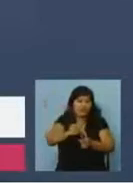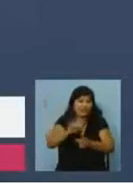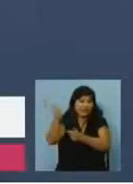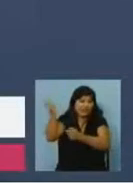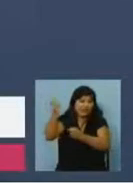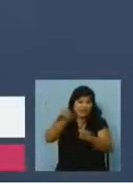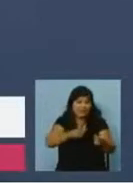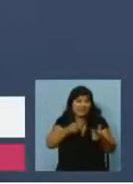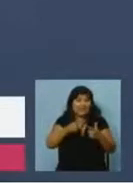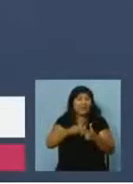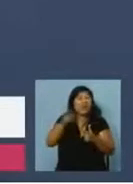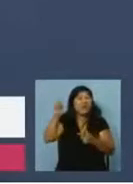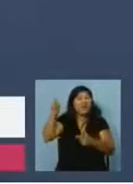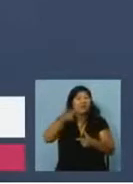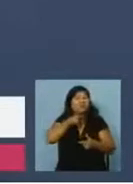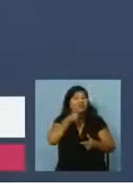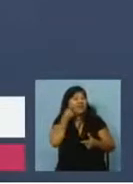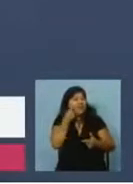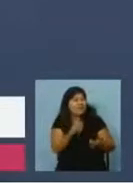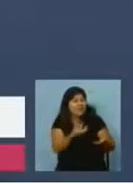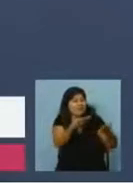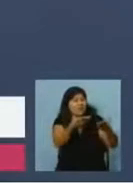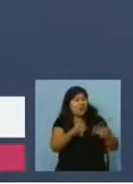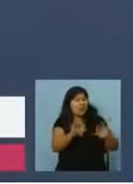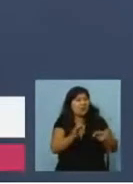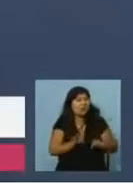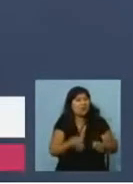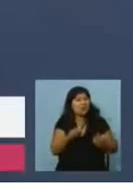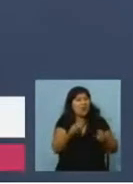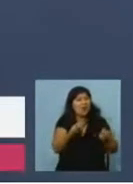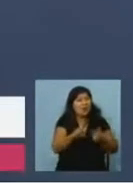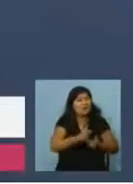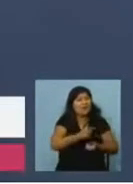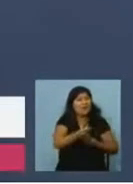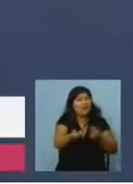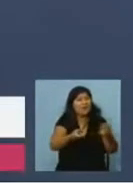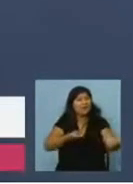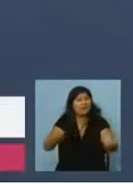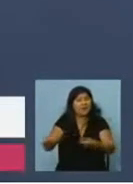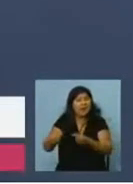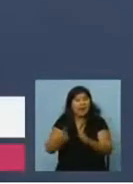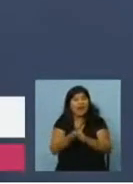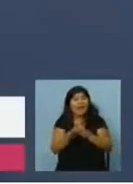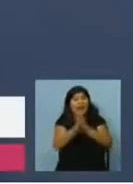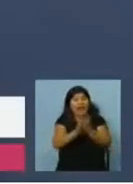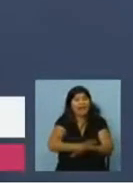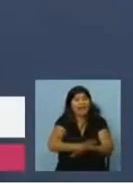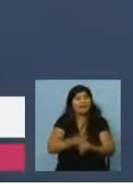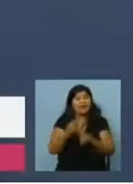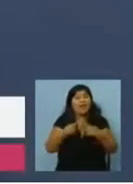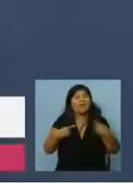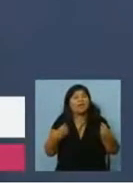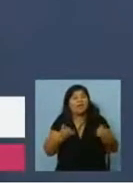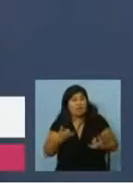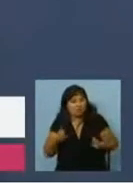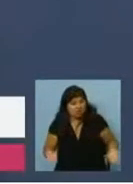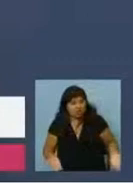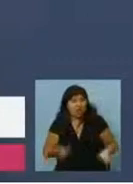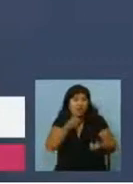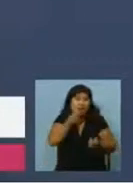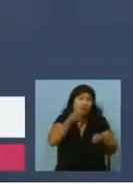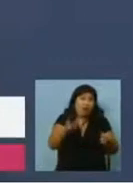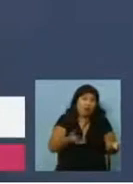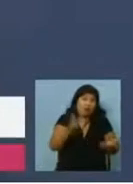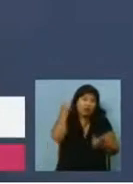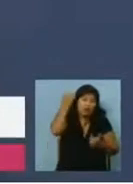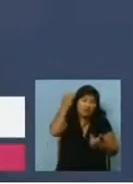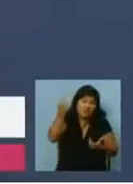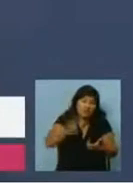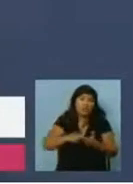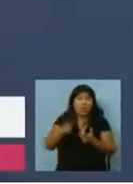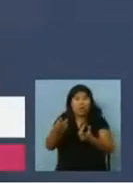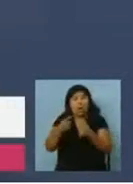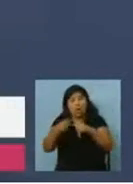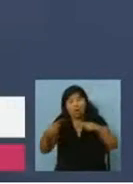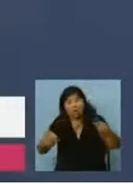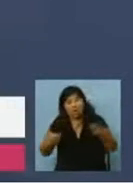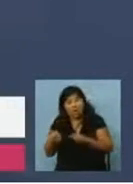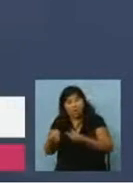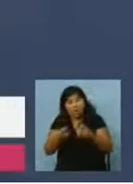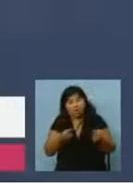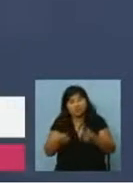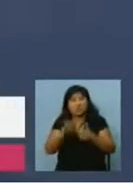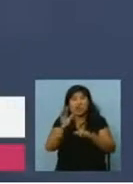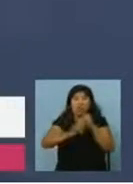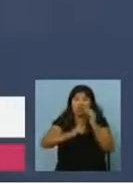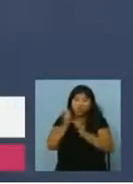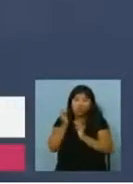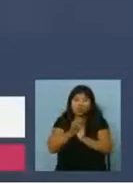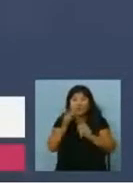sí quieren saber exactamente en qué se gasta. Se gasta también, por supuesto, en material educativo, en capacitación para los docentes, pero lo más importante es la refacción